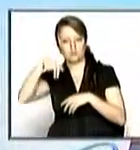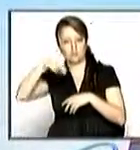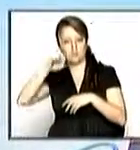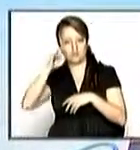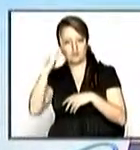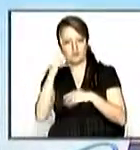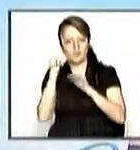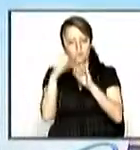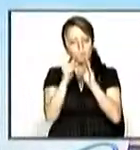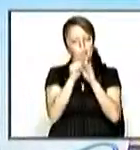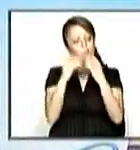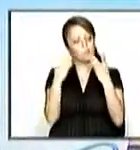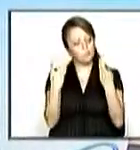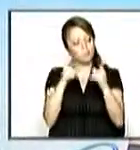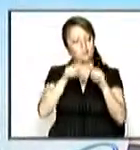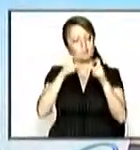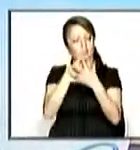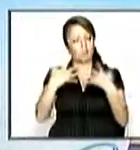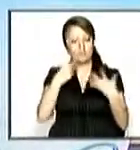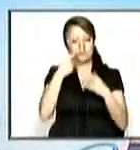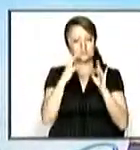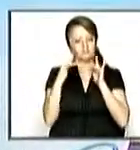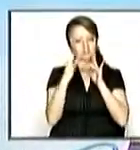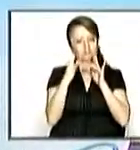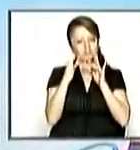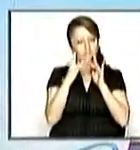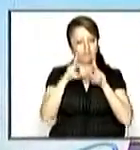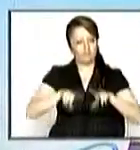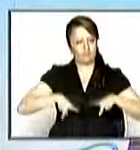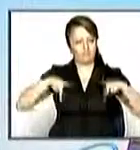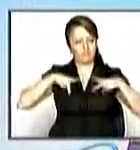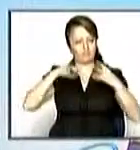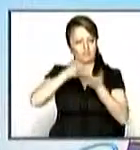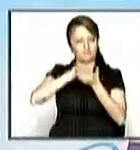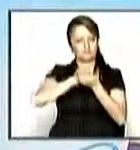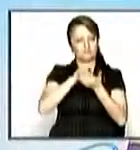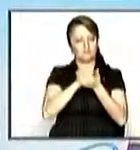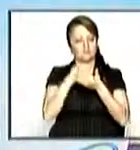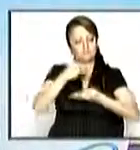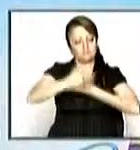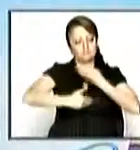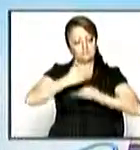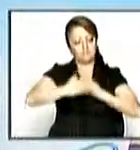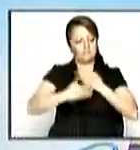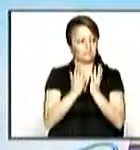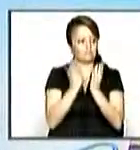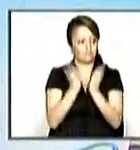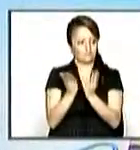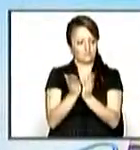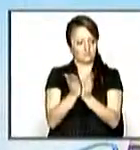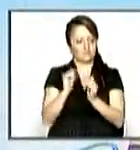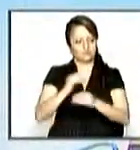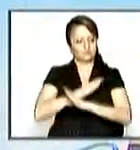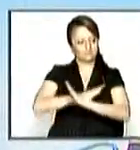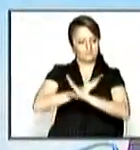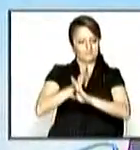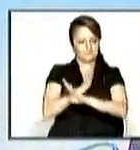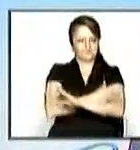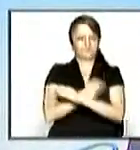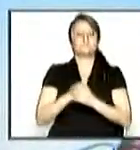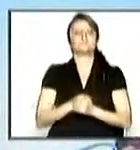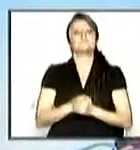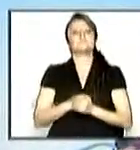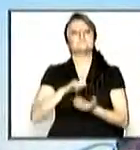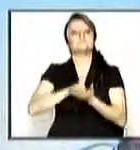periódicos, y la finalidad con Conexión Vital en Telecafé es poder hacer todo este proceso de educación y de prevención.